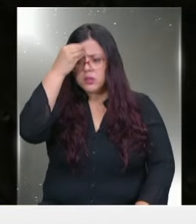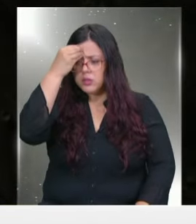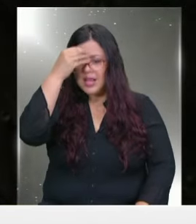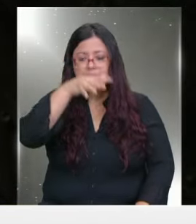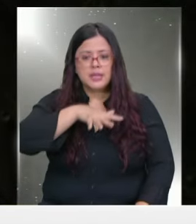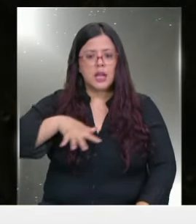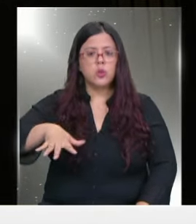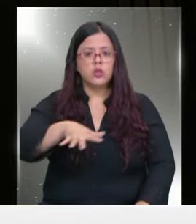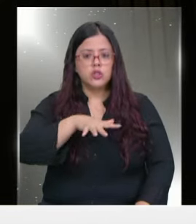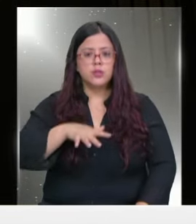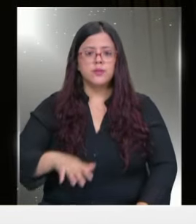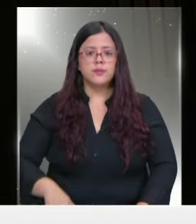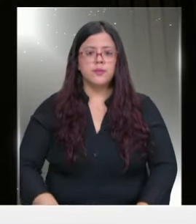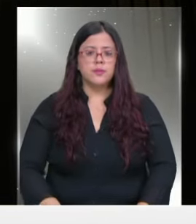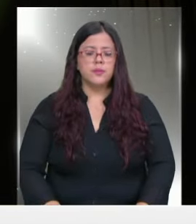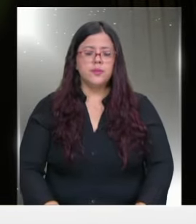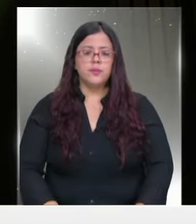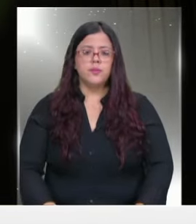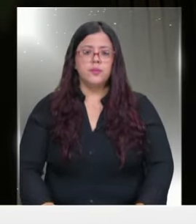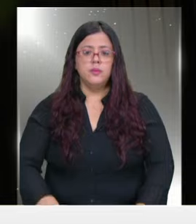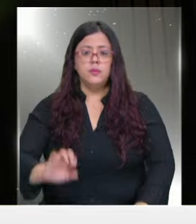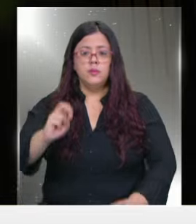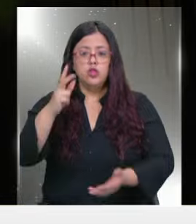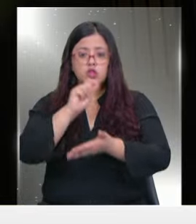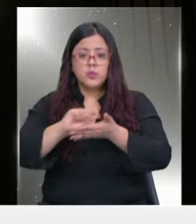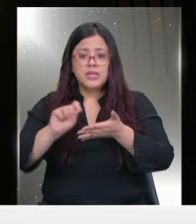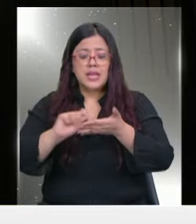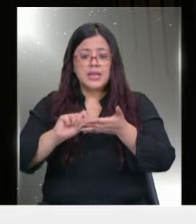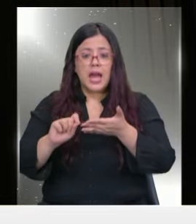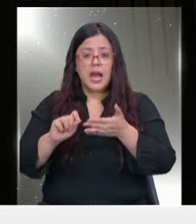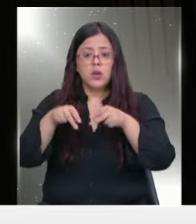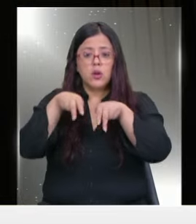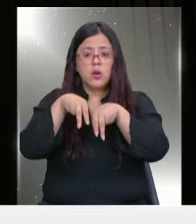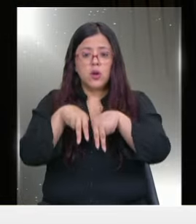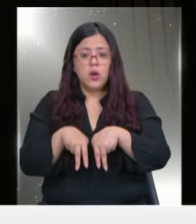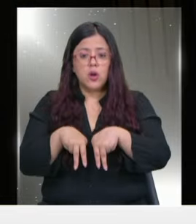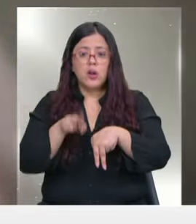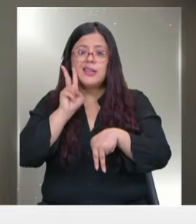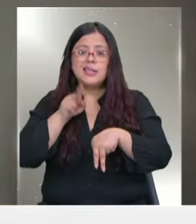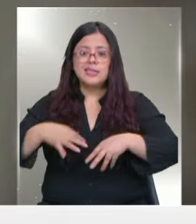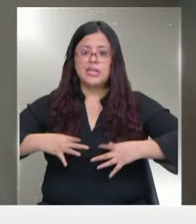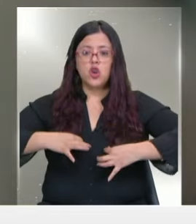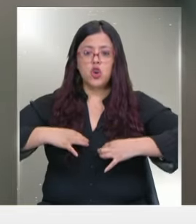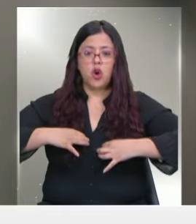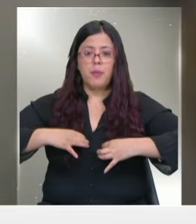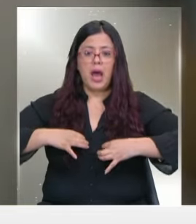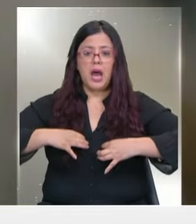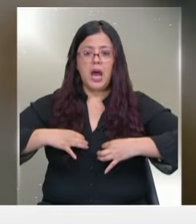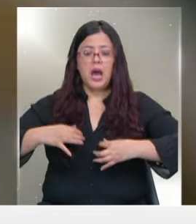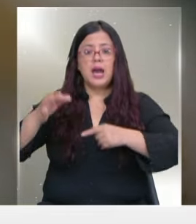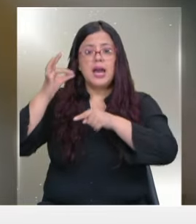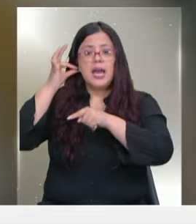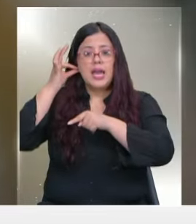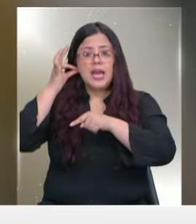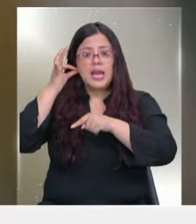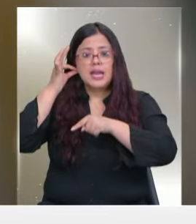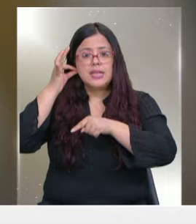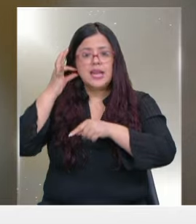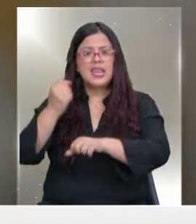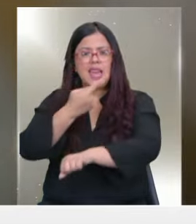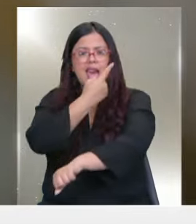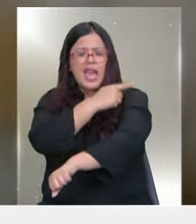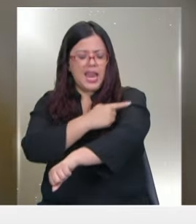sucedió. El subsecretario a su lado, desnudo. Ella con una herida en uno de